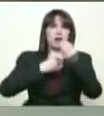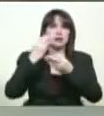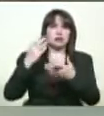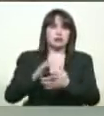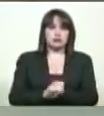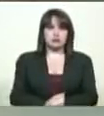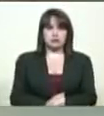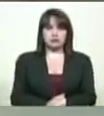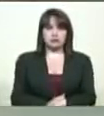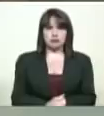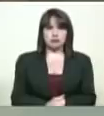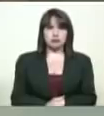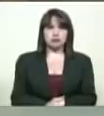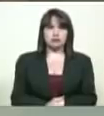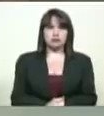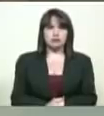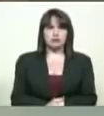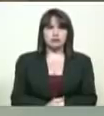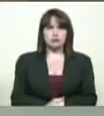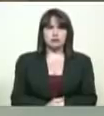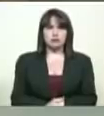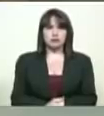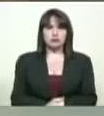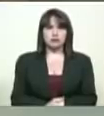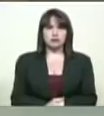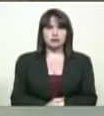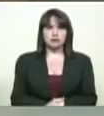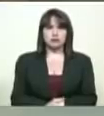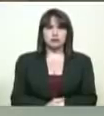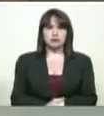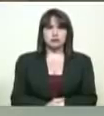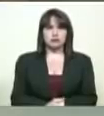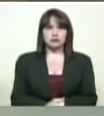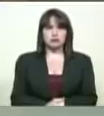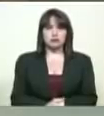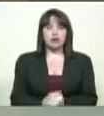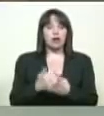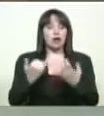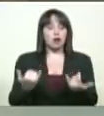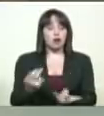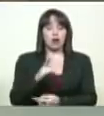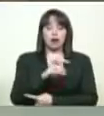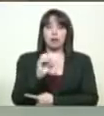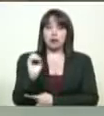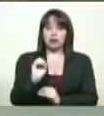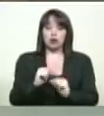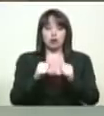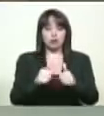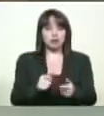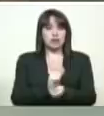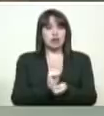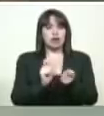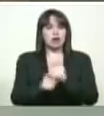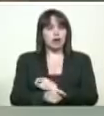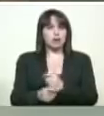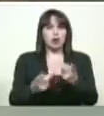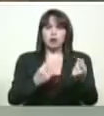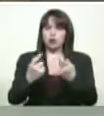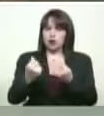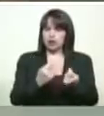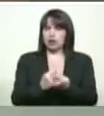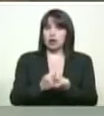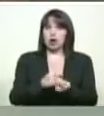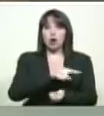de la oligarquía colombiana ahora el 20 arranca la reconversión monetaria hace falta que ustedes estén